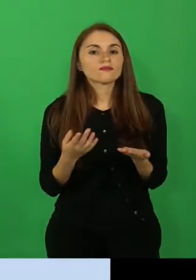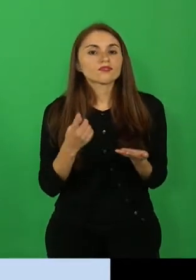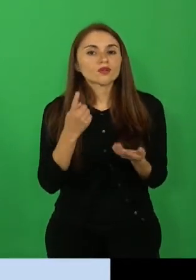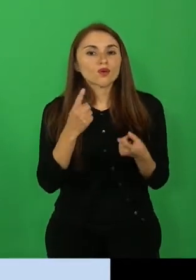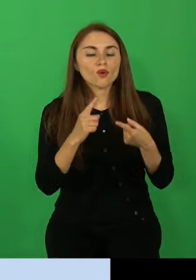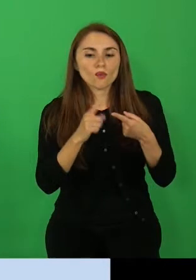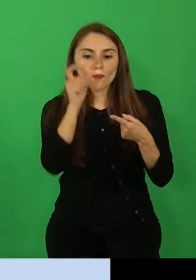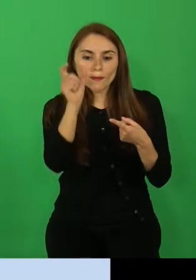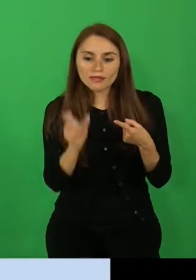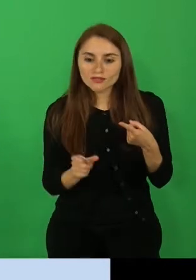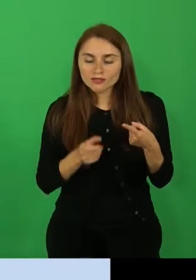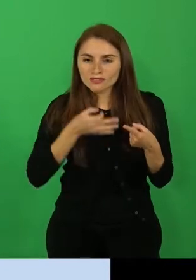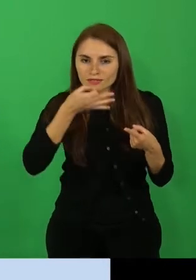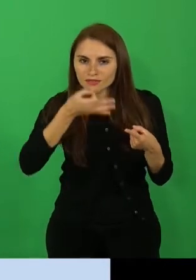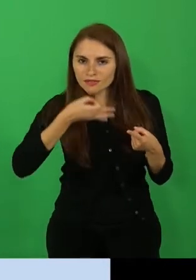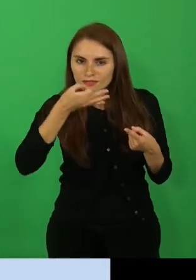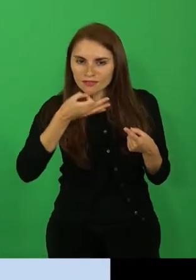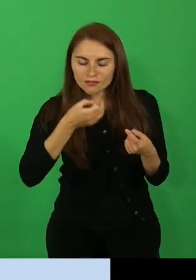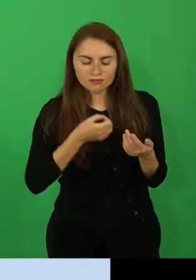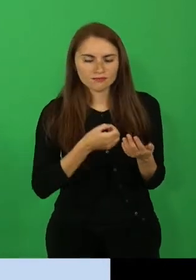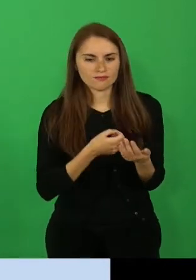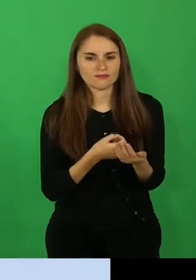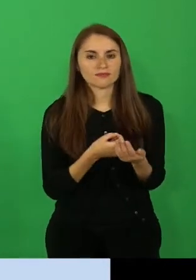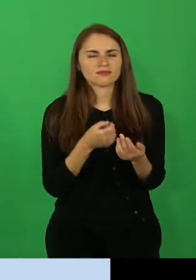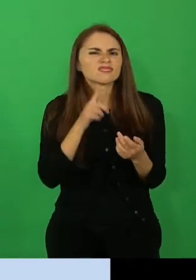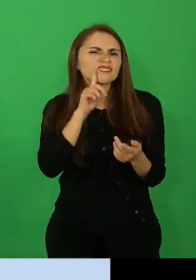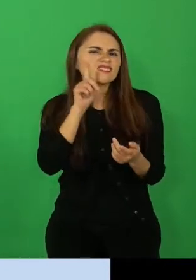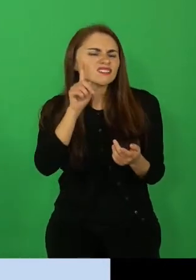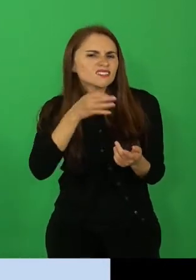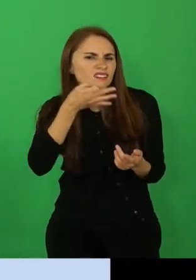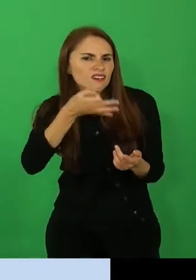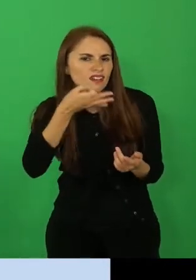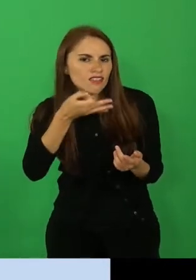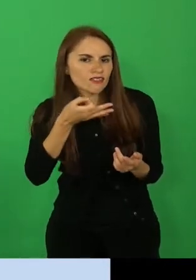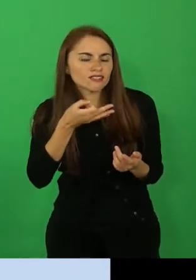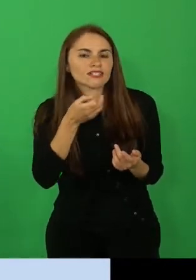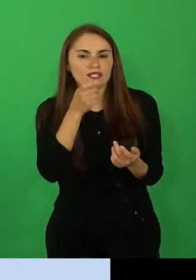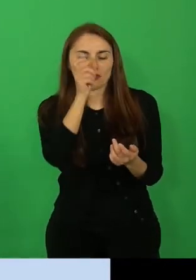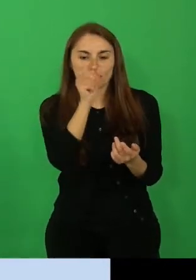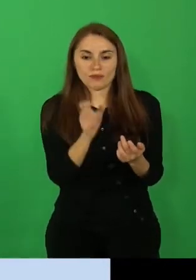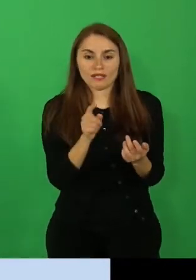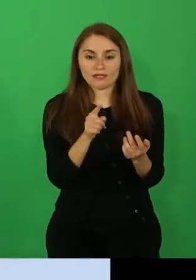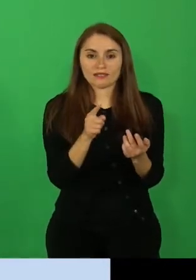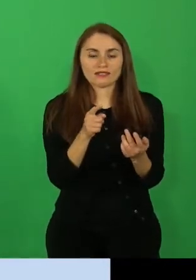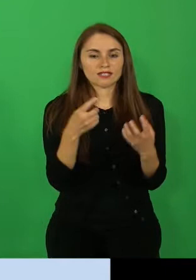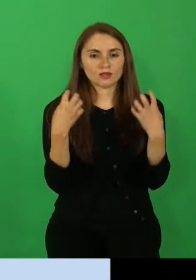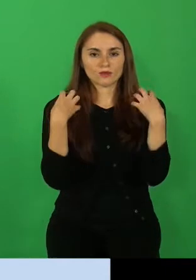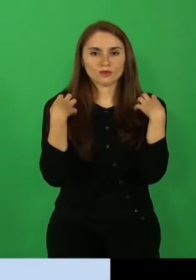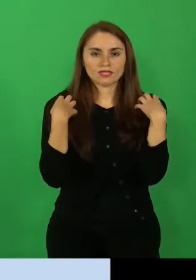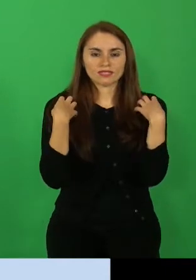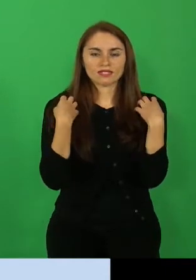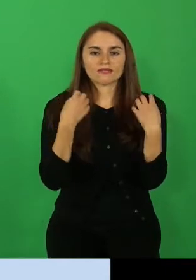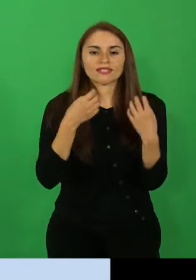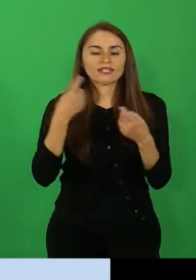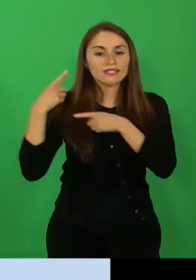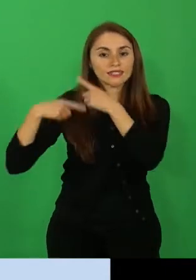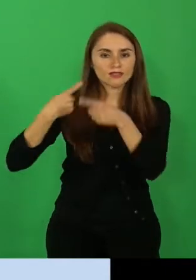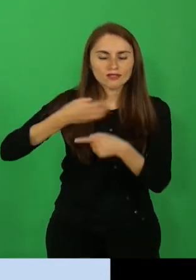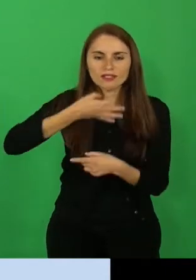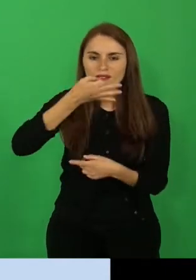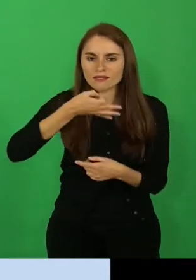un narrador. ¿Quién es el narrador? El narrador siempre va a ser el encargado de relatar la